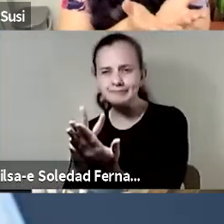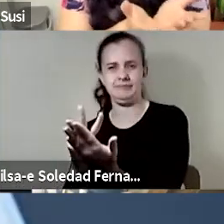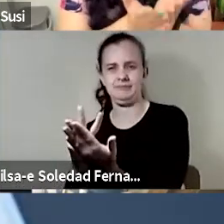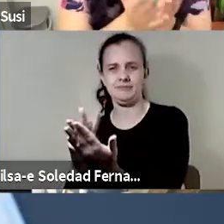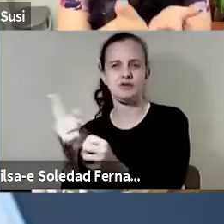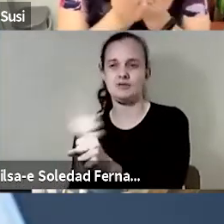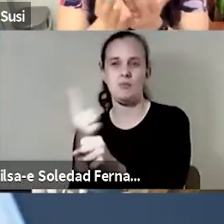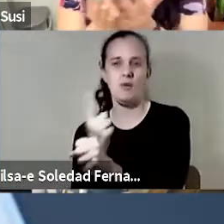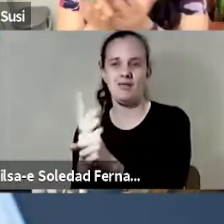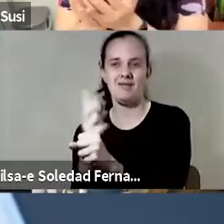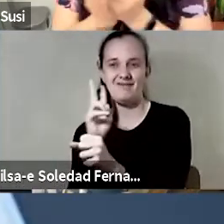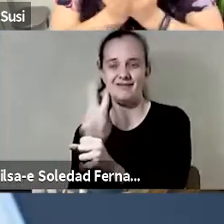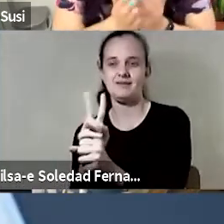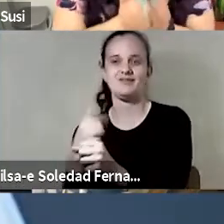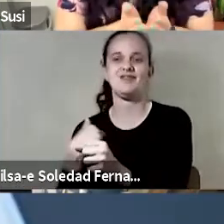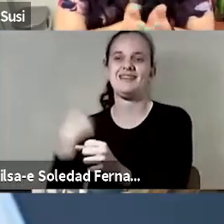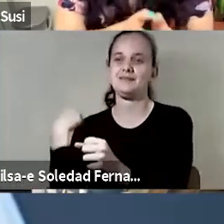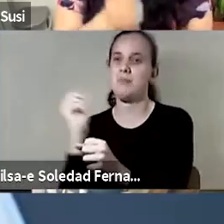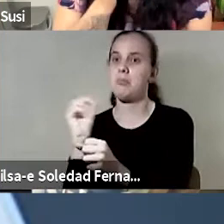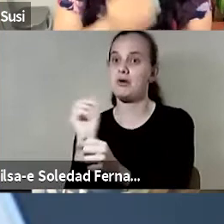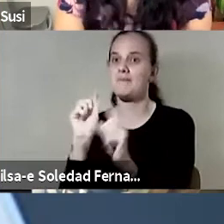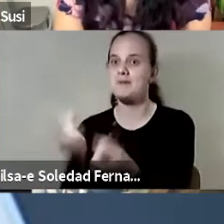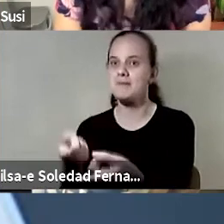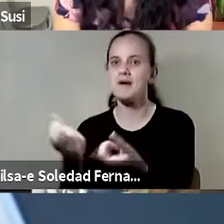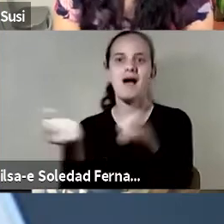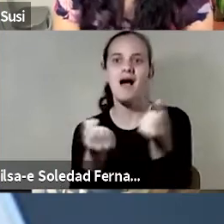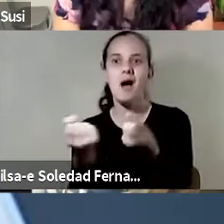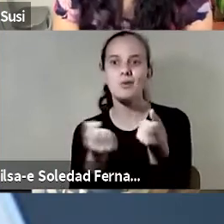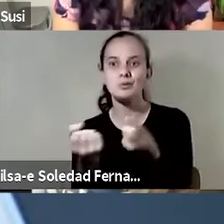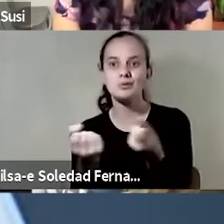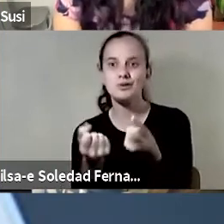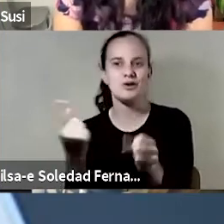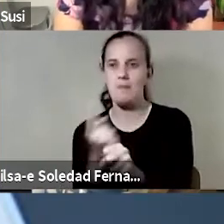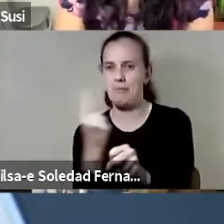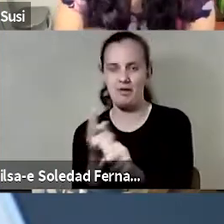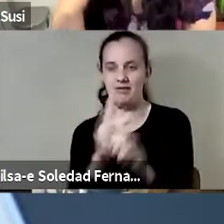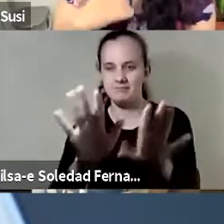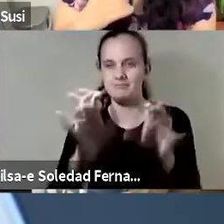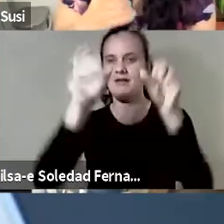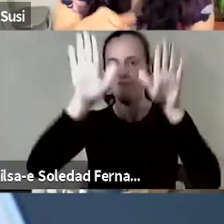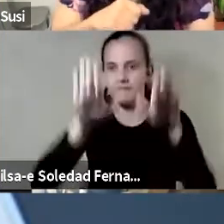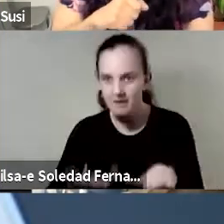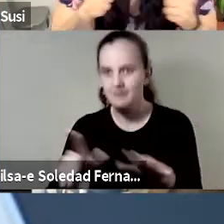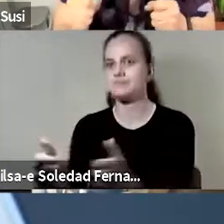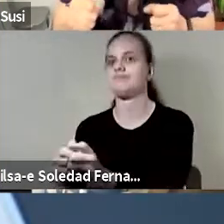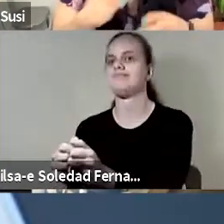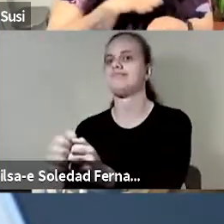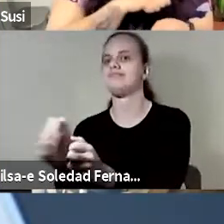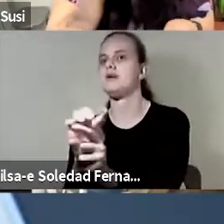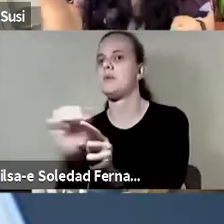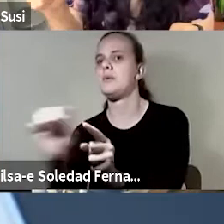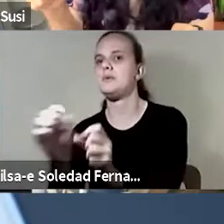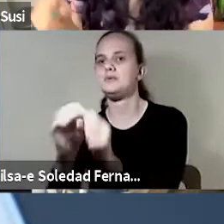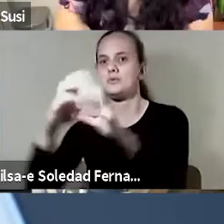y salimos al sol o a un lugar muy iluminado y no lo podemos ver correctamente. De hecho, me pasó el otro día, tuve que frenar el auto